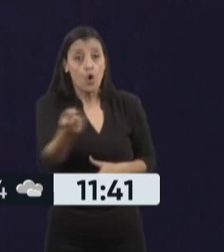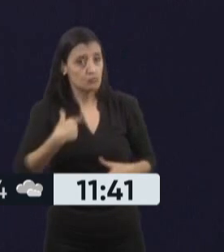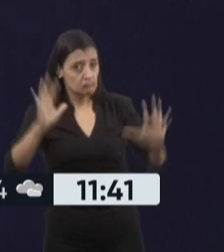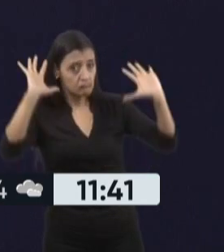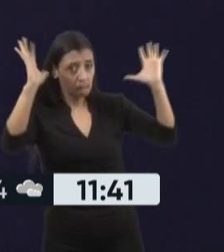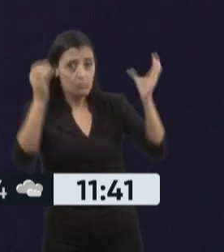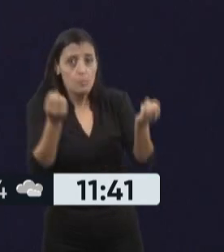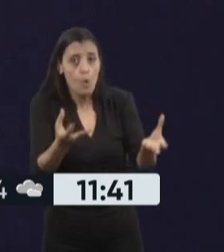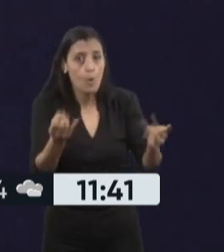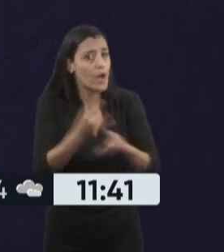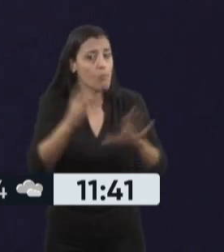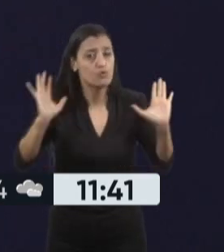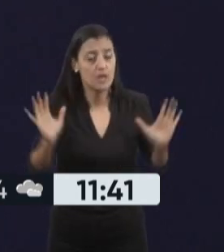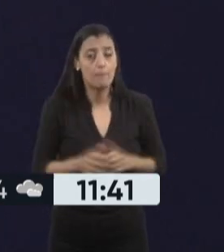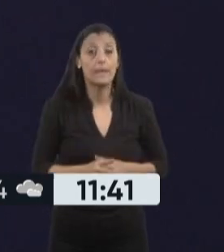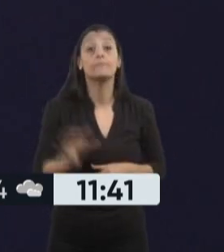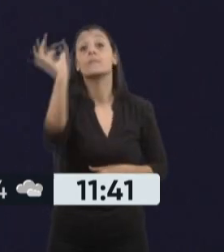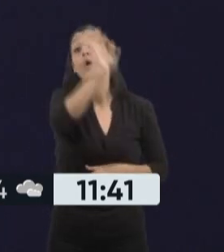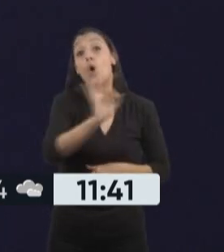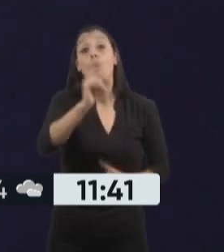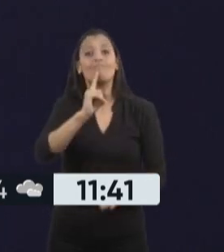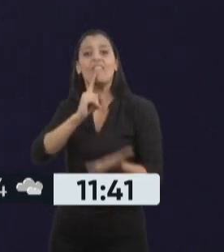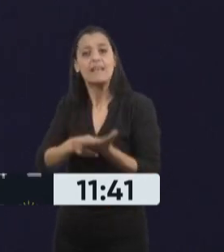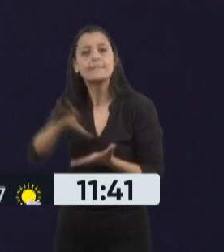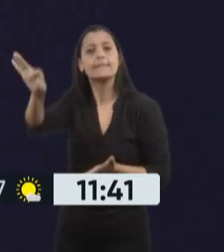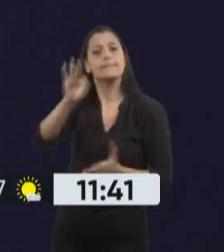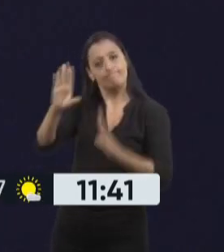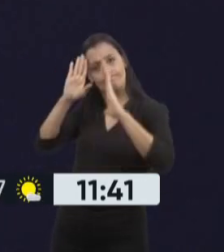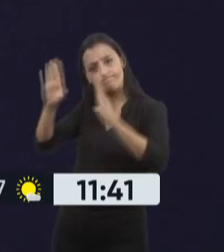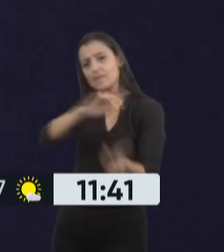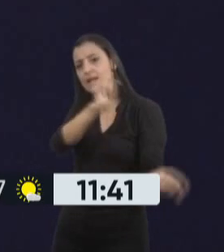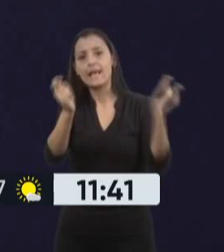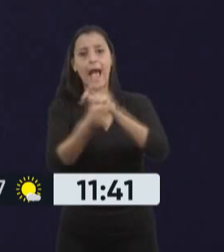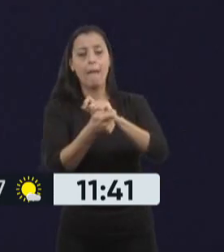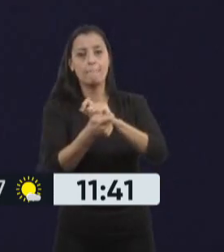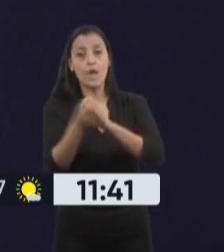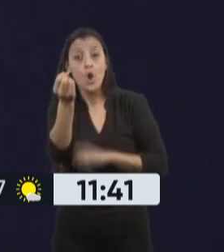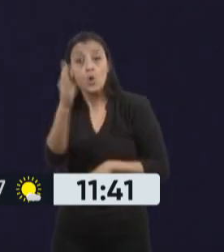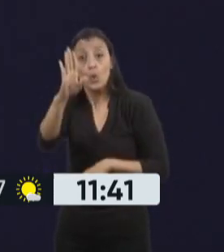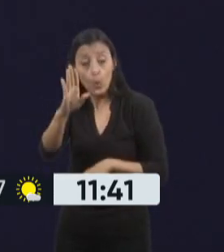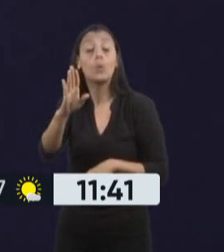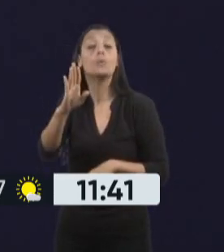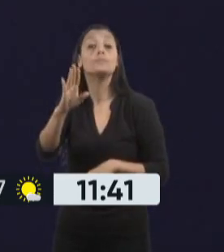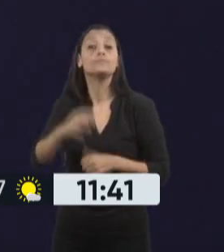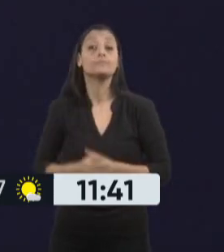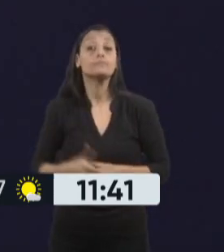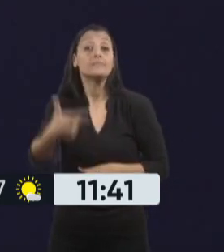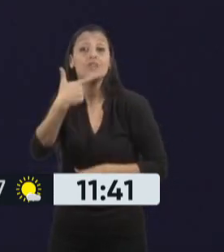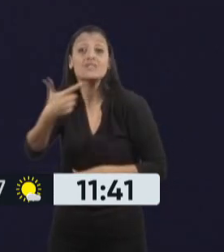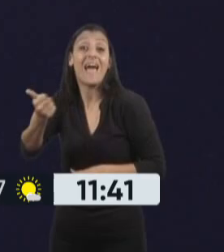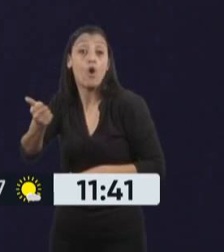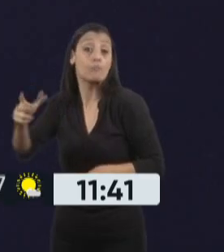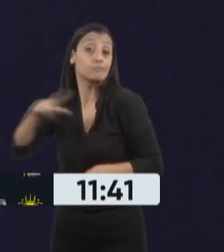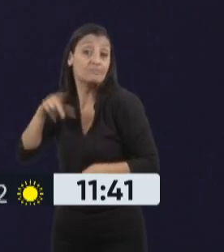y lo celebraremos siempre. Y en tal caso, si la decisión de los socios es transformar las asociaciones en sociedades